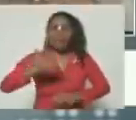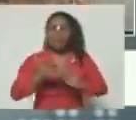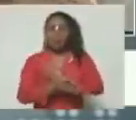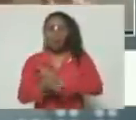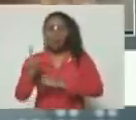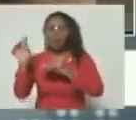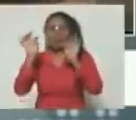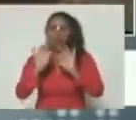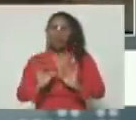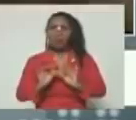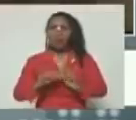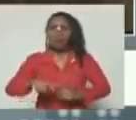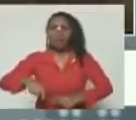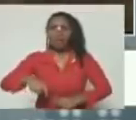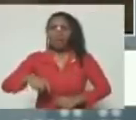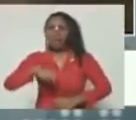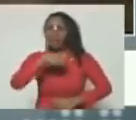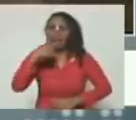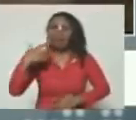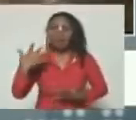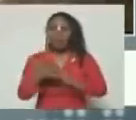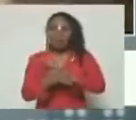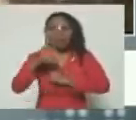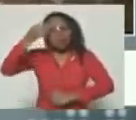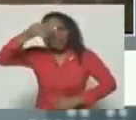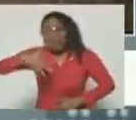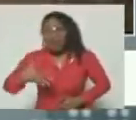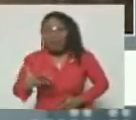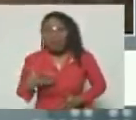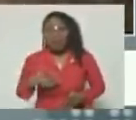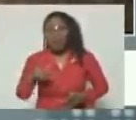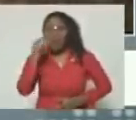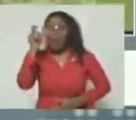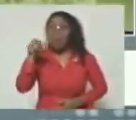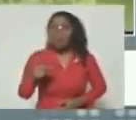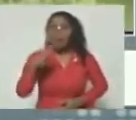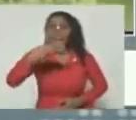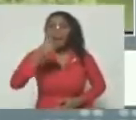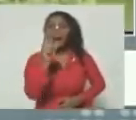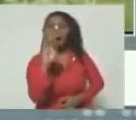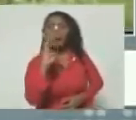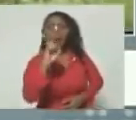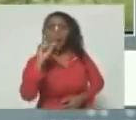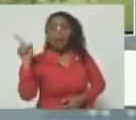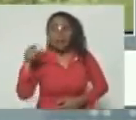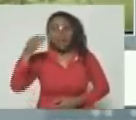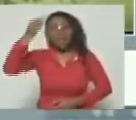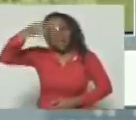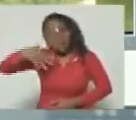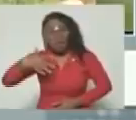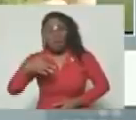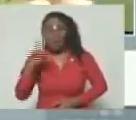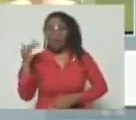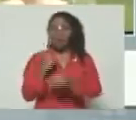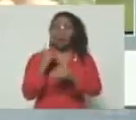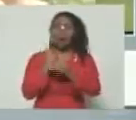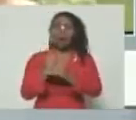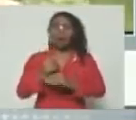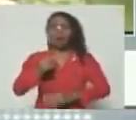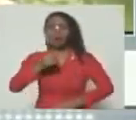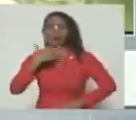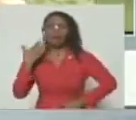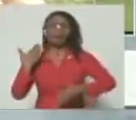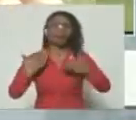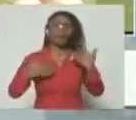modelo del narco. Se creyeron Pablo Escobar Gaviria, se creyeron Pablo Escobar Gaviria. El que se ha creído Pablo